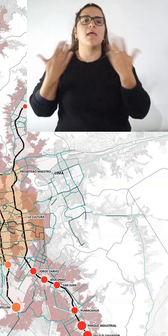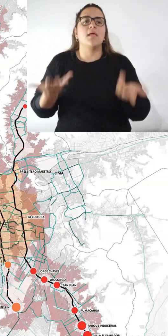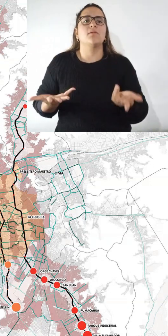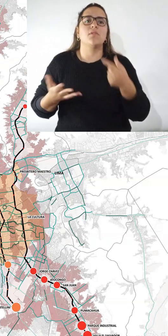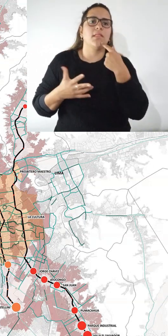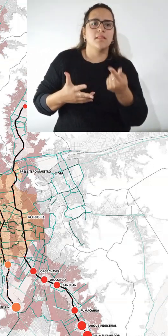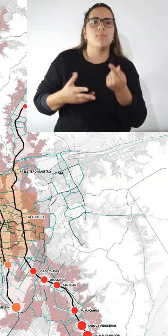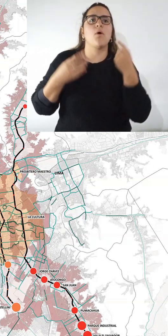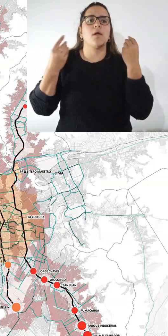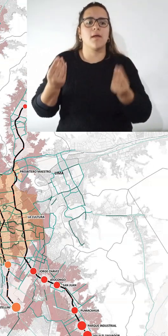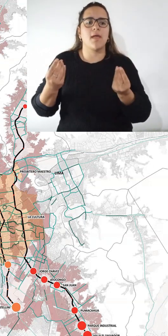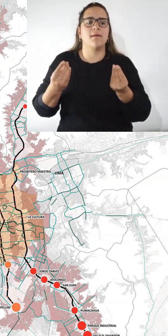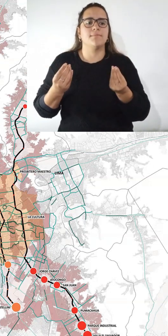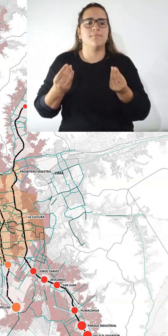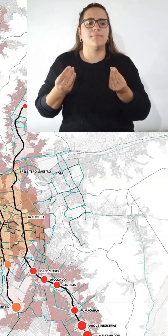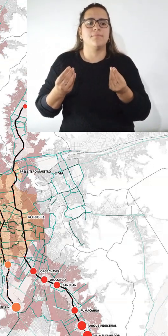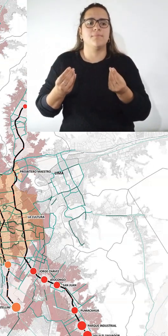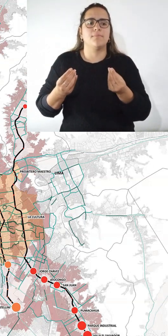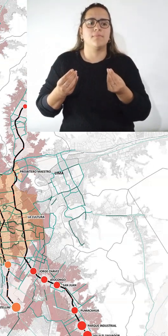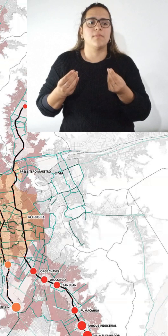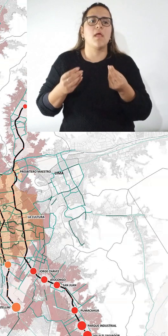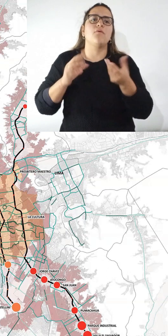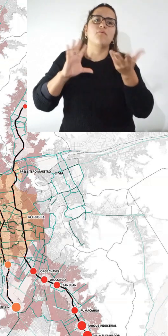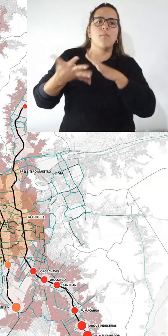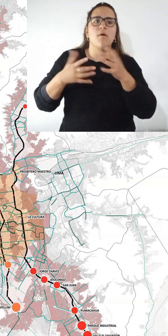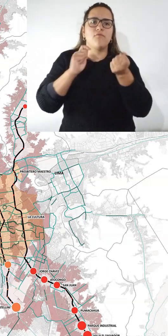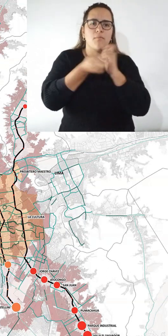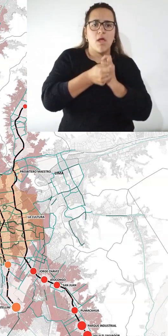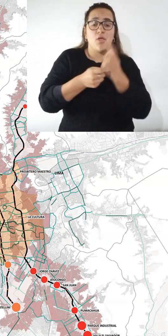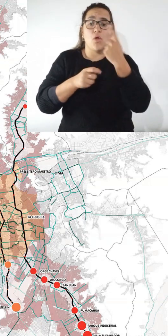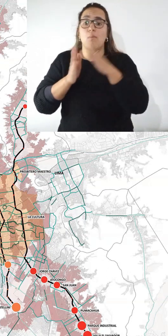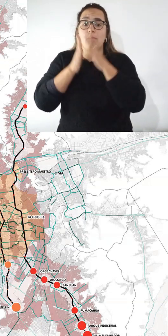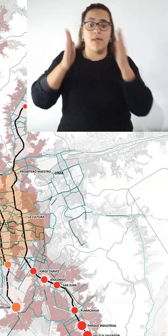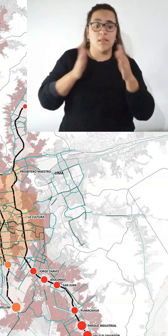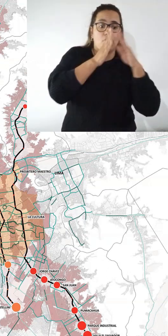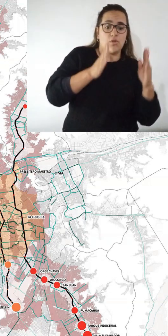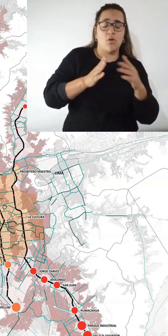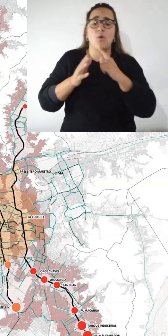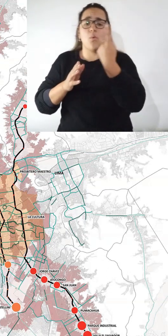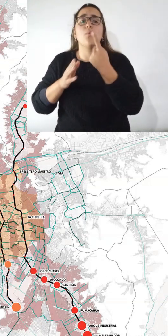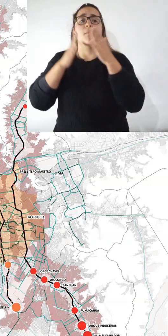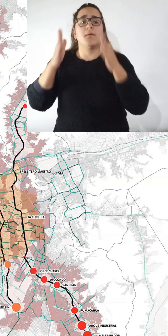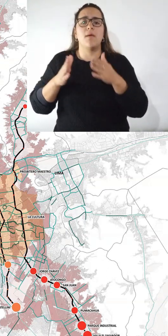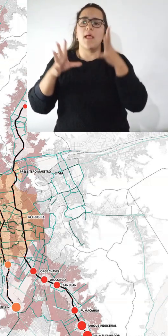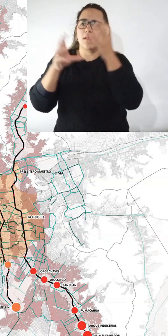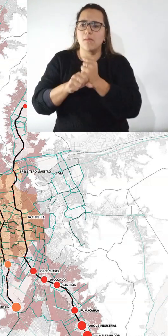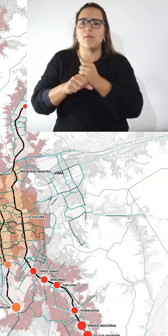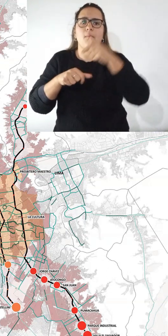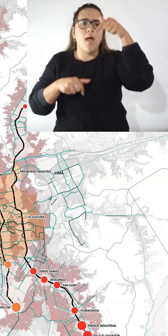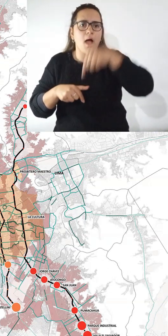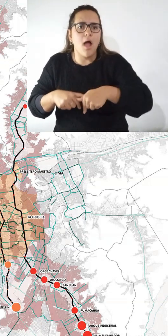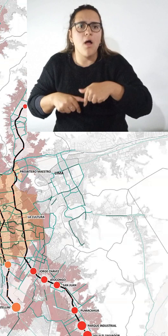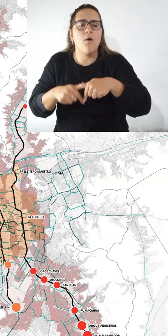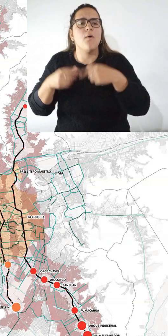proceso. Esto lo hicimos en hicimos digamos, una modelación en dos momentos. Primero, solo considerando los sistemas